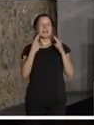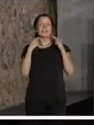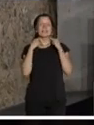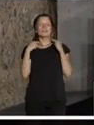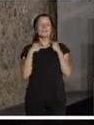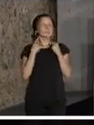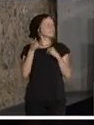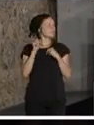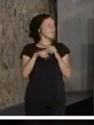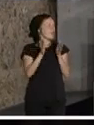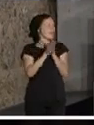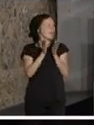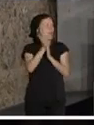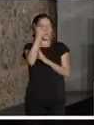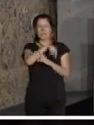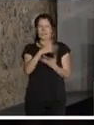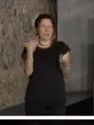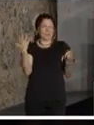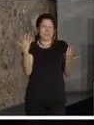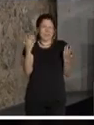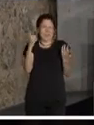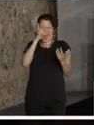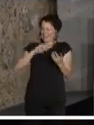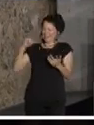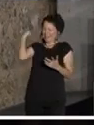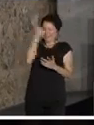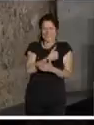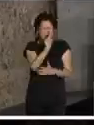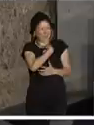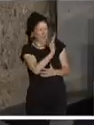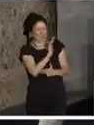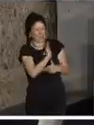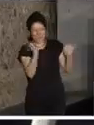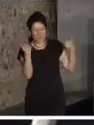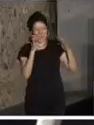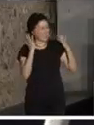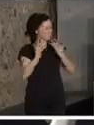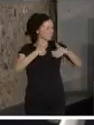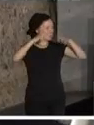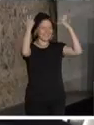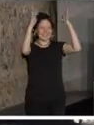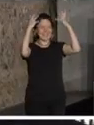Es que además es un compañero que conozcas una pila de año no vamos a decir cuánto